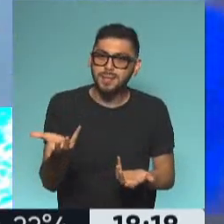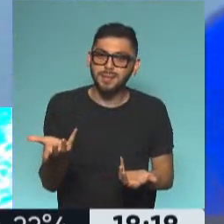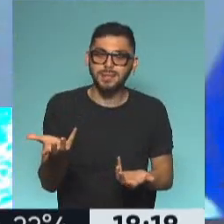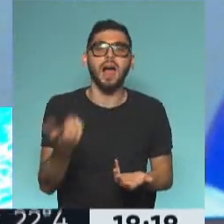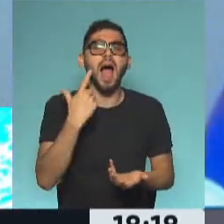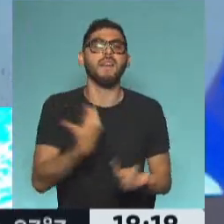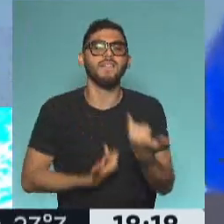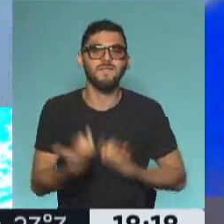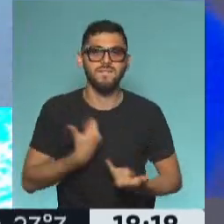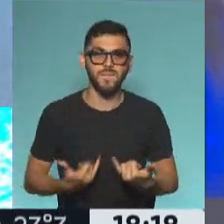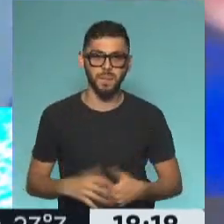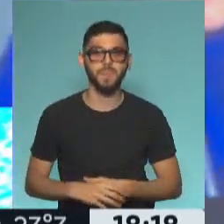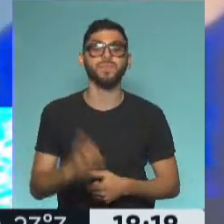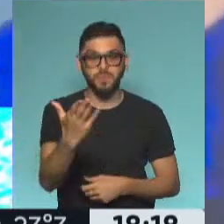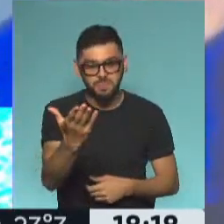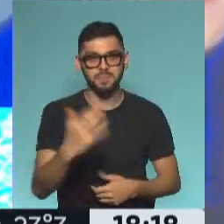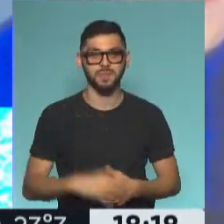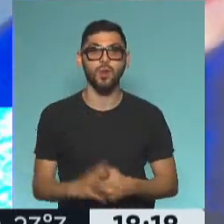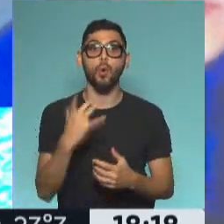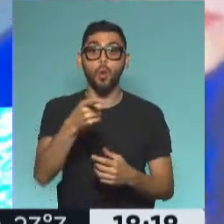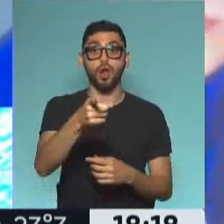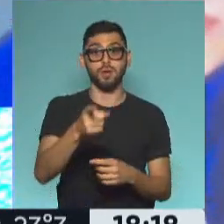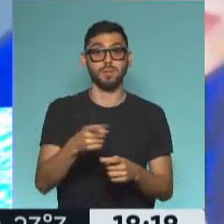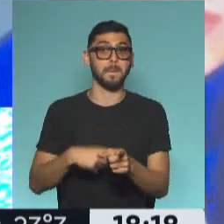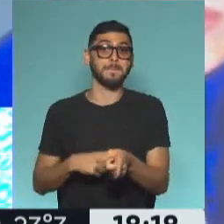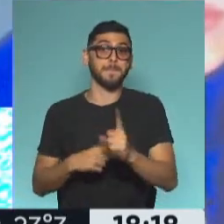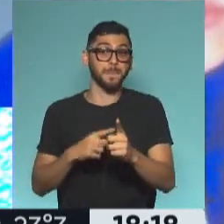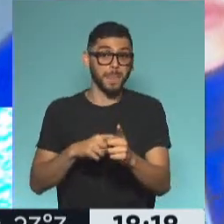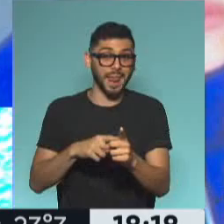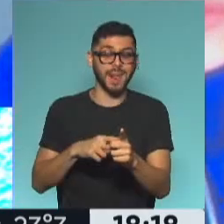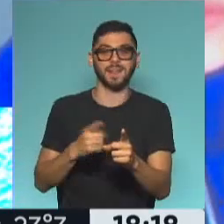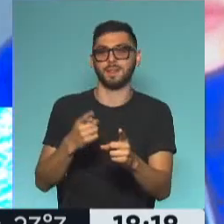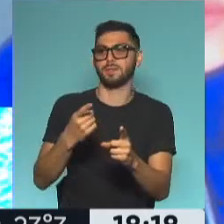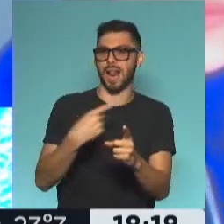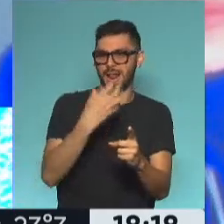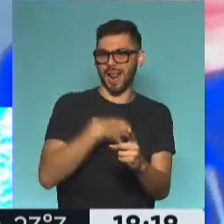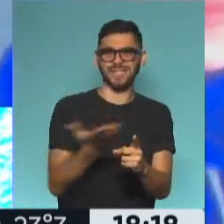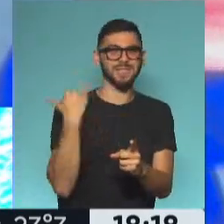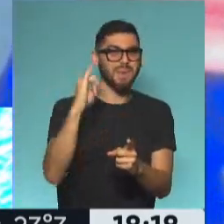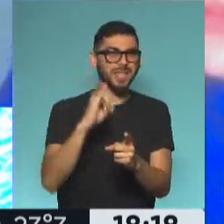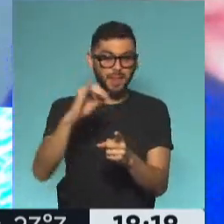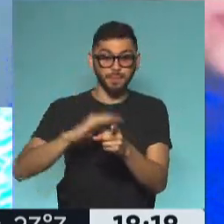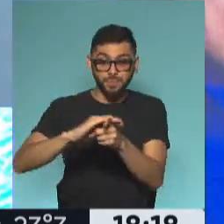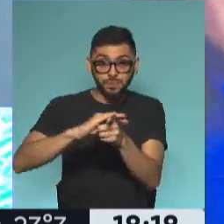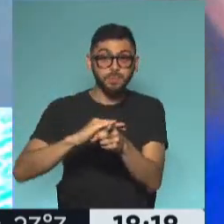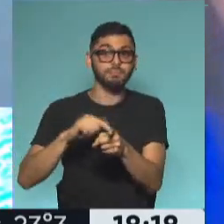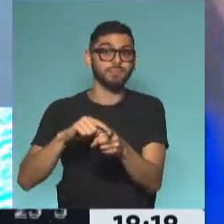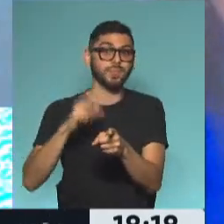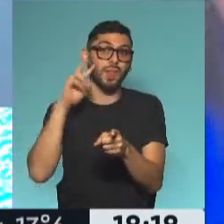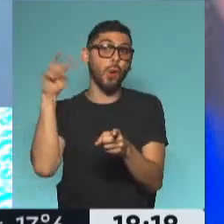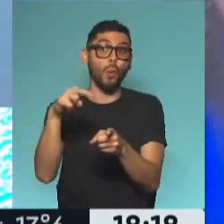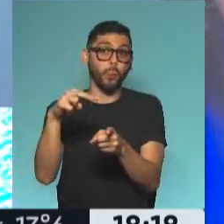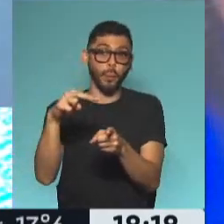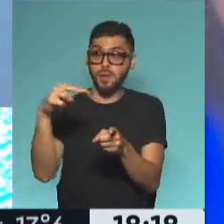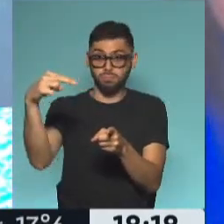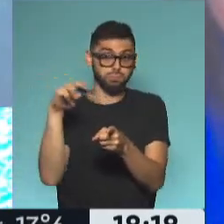Francesca, explique. Explique. Bueno, acá tenemos el pene, lo vimos en la última clase. Esta es la parte que nosotros vemos, la parte